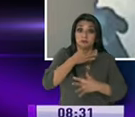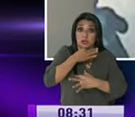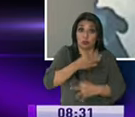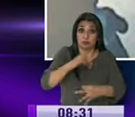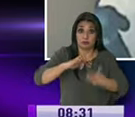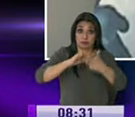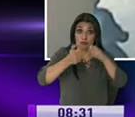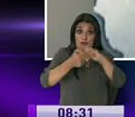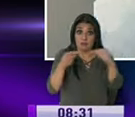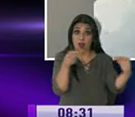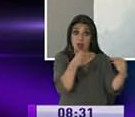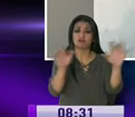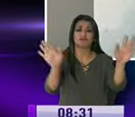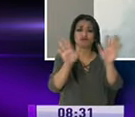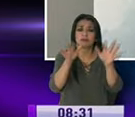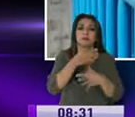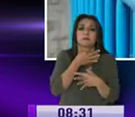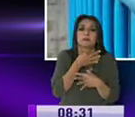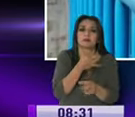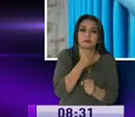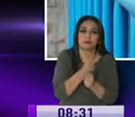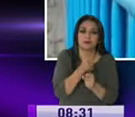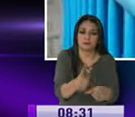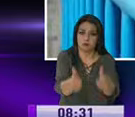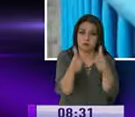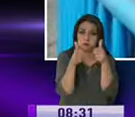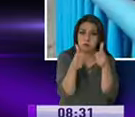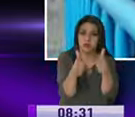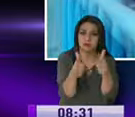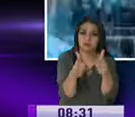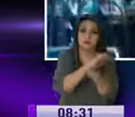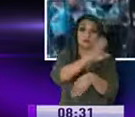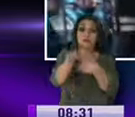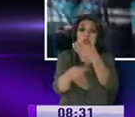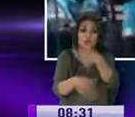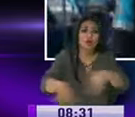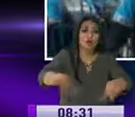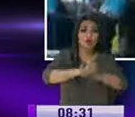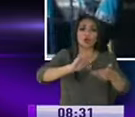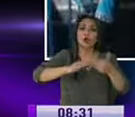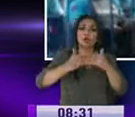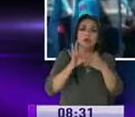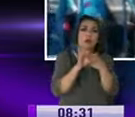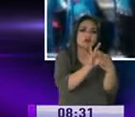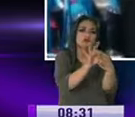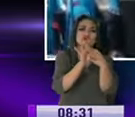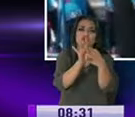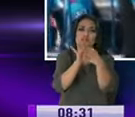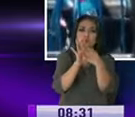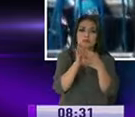tiempo. La empresa a quien esté a cargo debe hacerlo